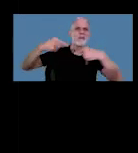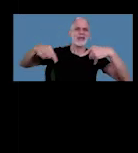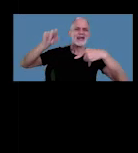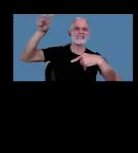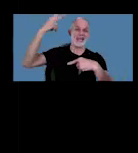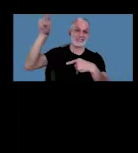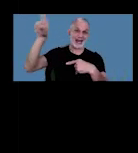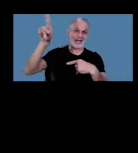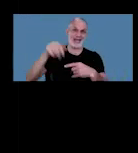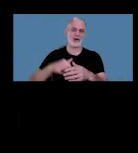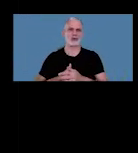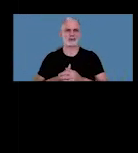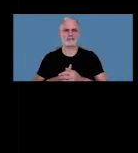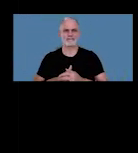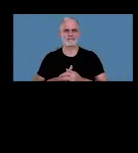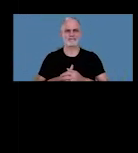cuenta.